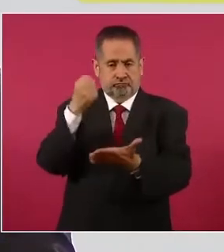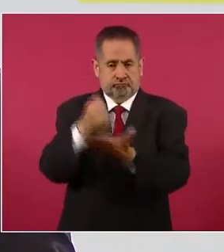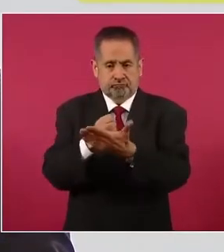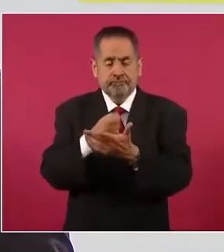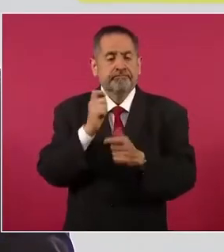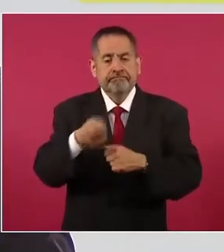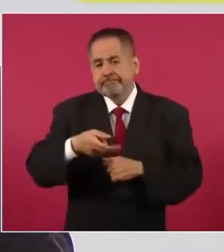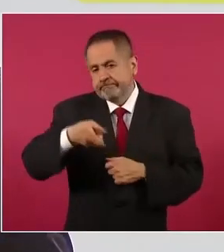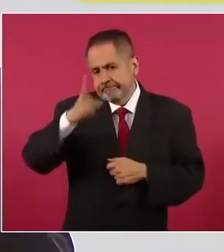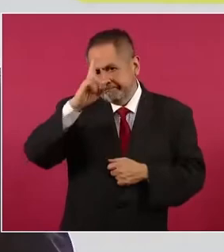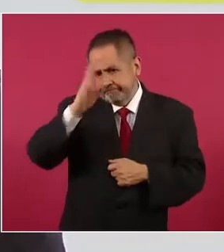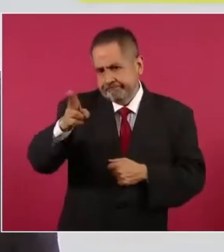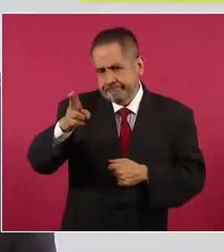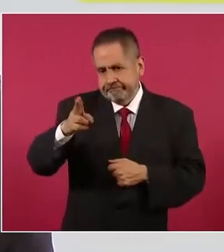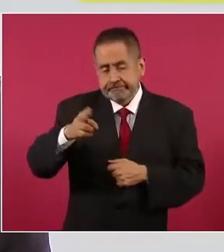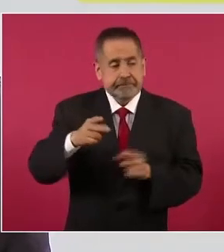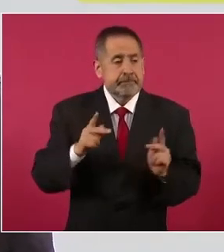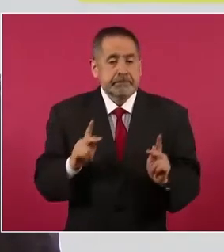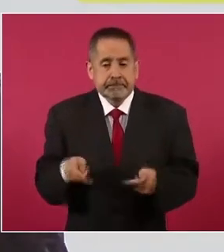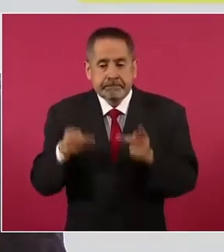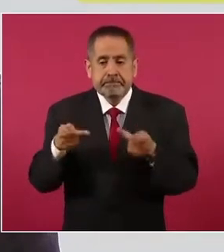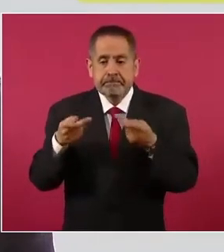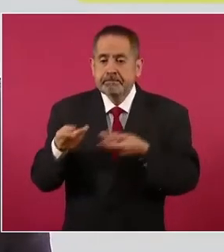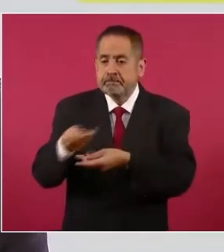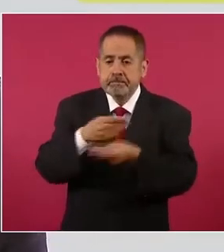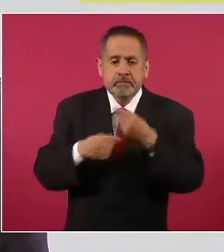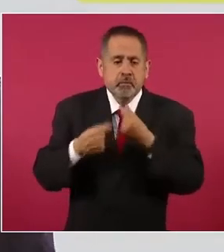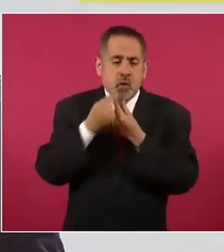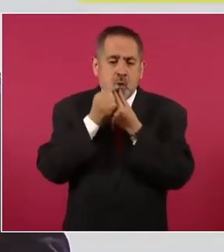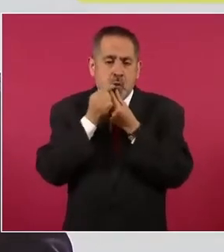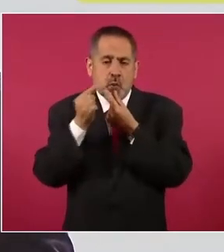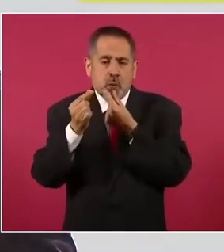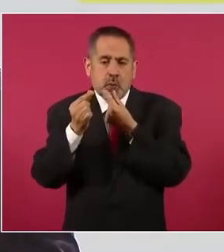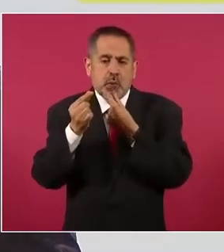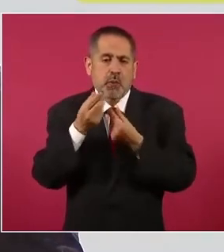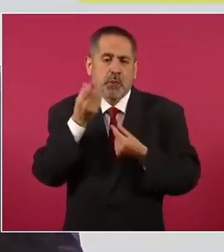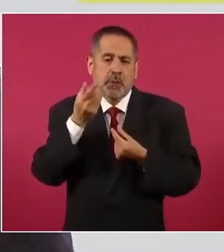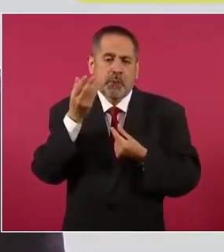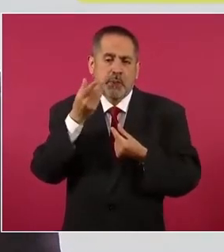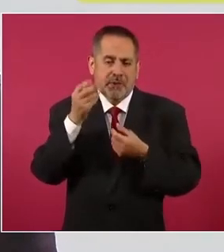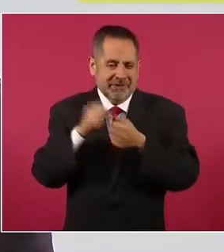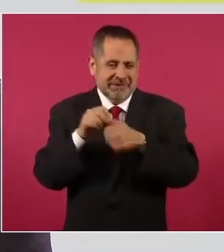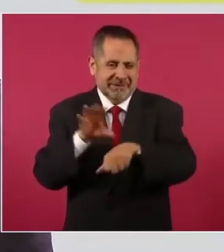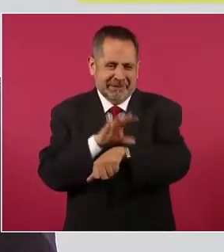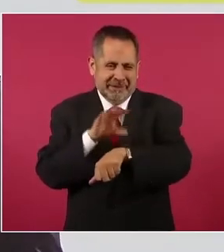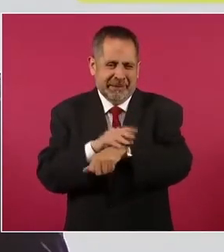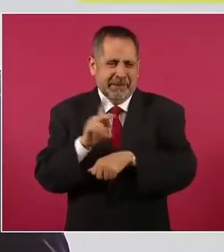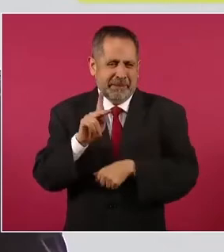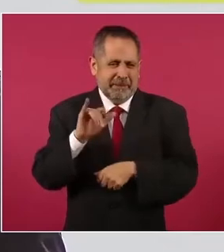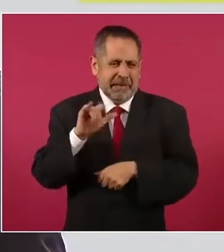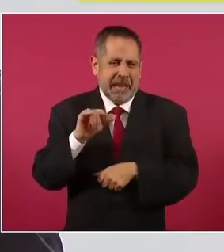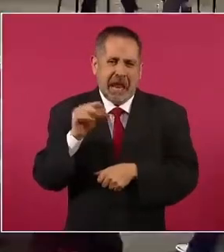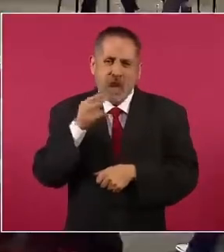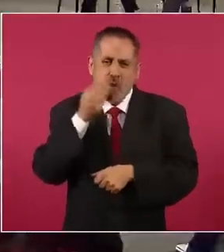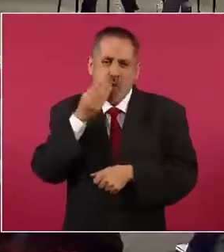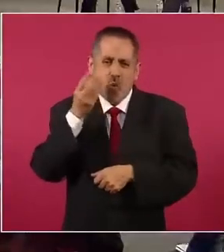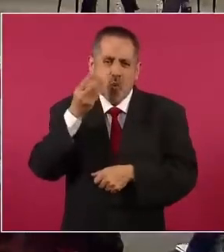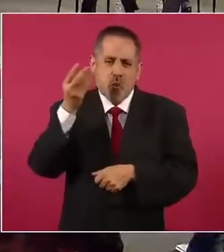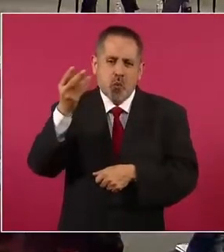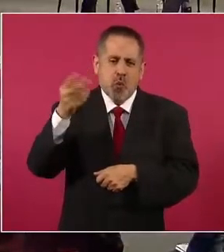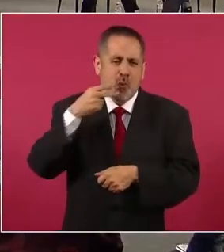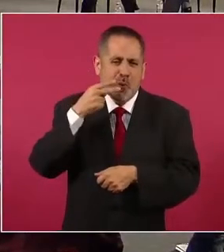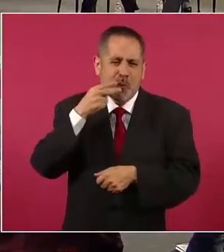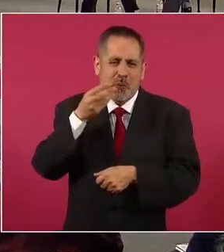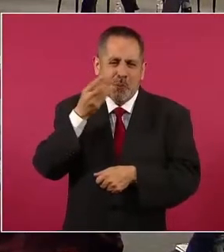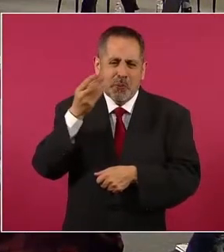la circulación y comercialización de los vapeadores y cigarrillos electrónicos. A partir de estas